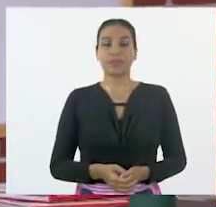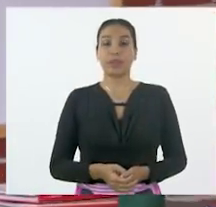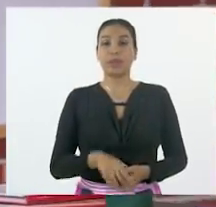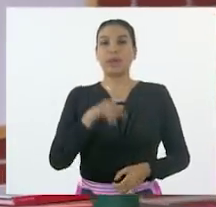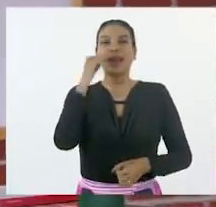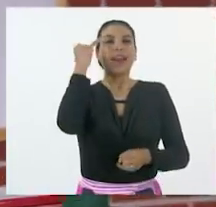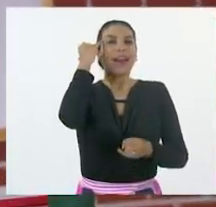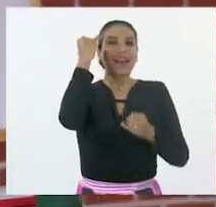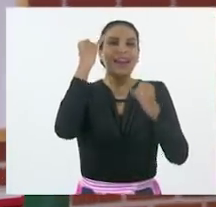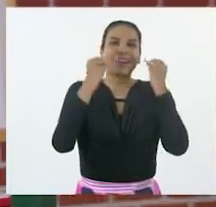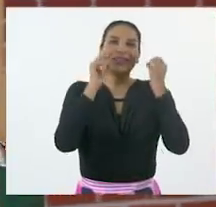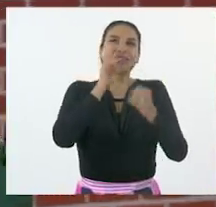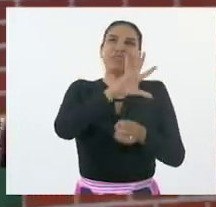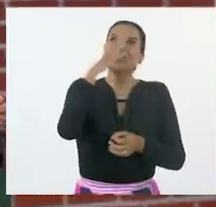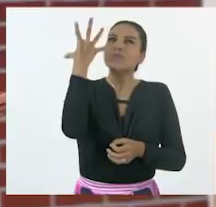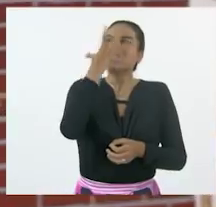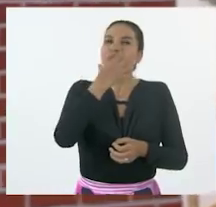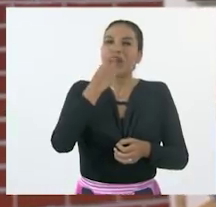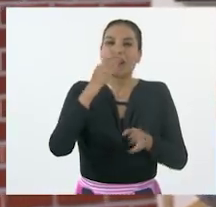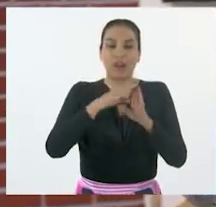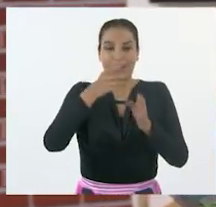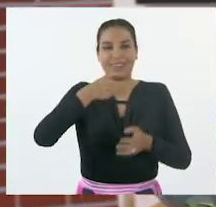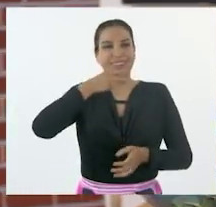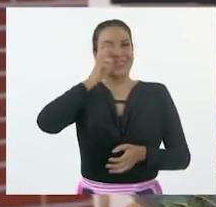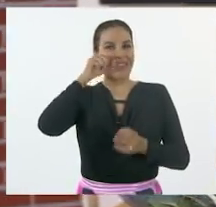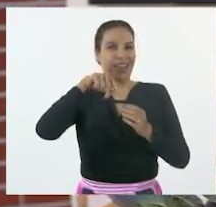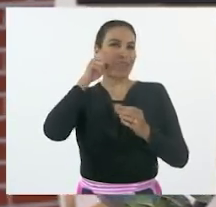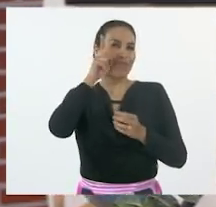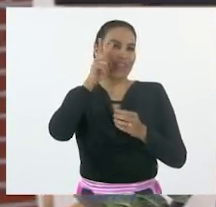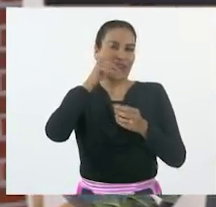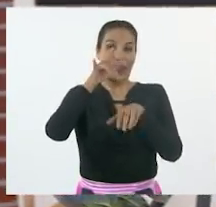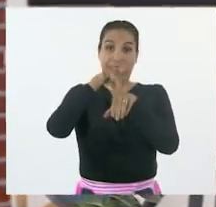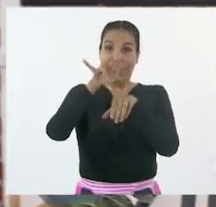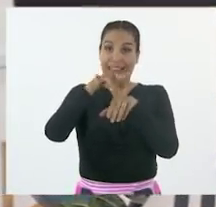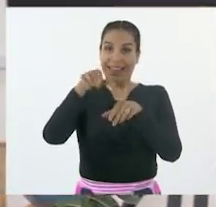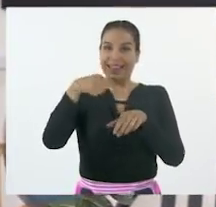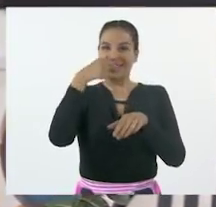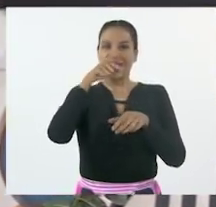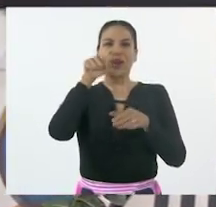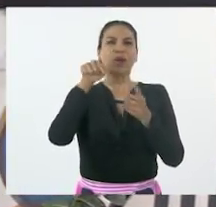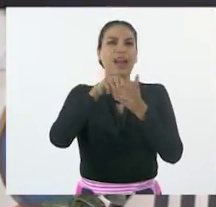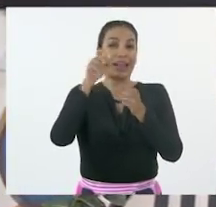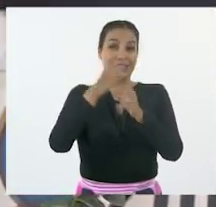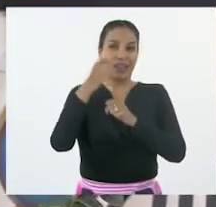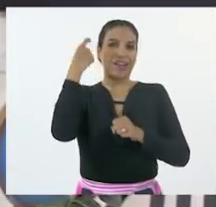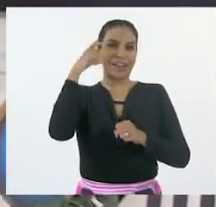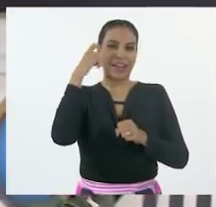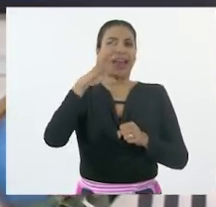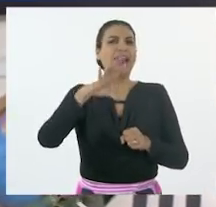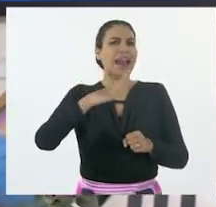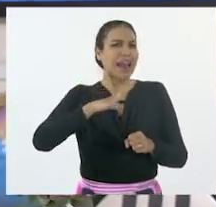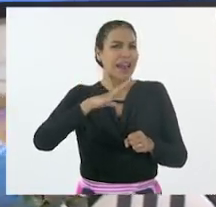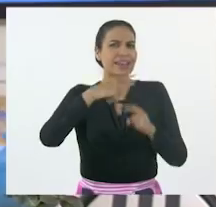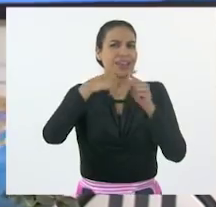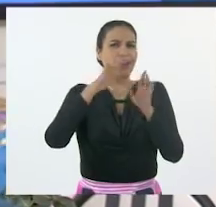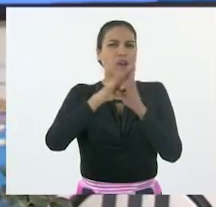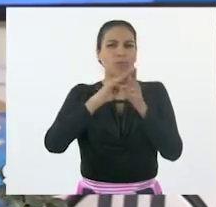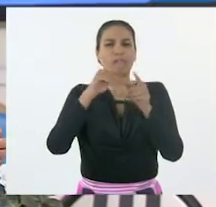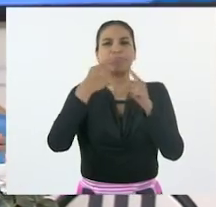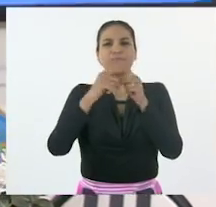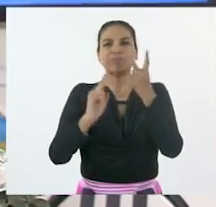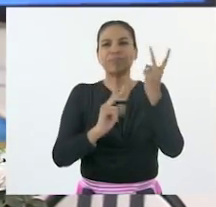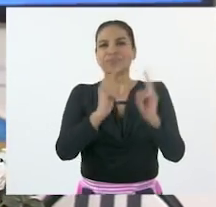¿Se imaginan disfrutar de una copa de vino y un trozo de queso? Pues en el estado de Querétaro existen viñedos que